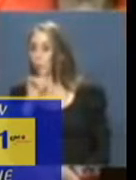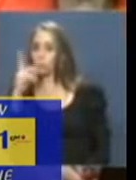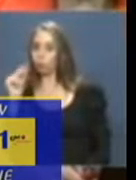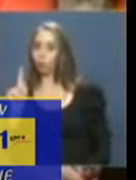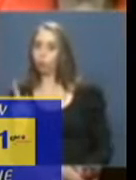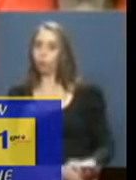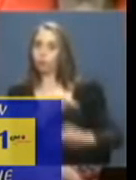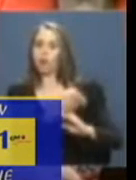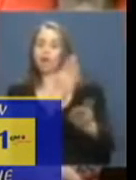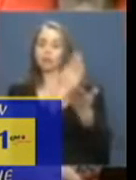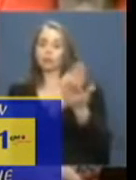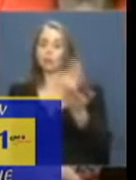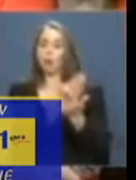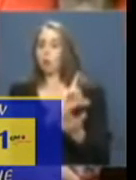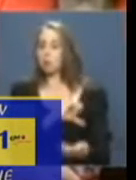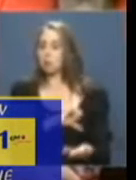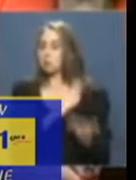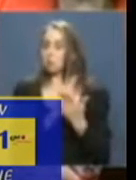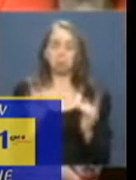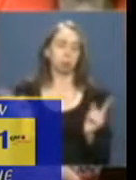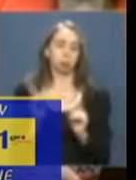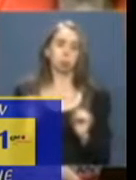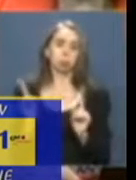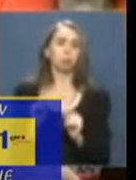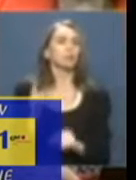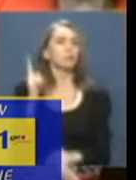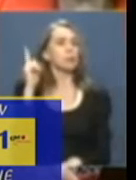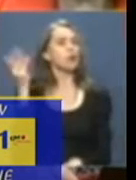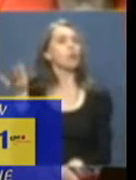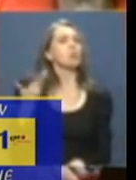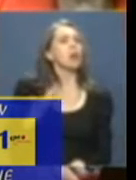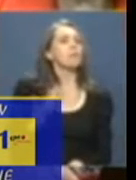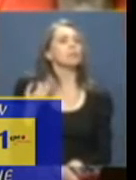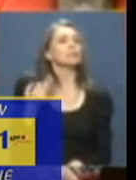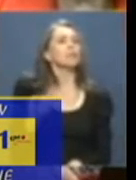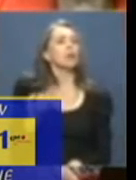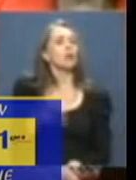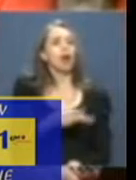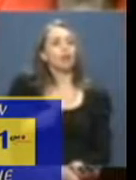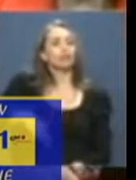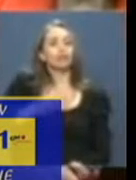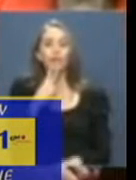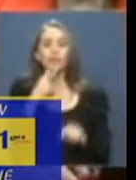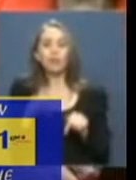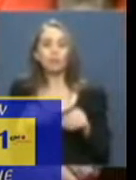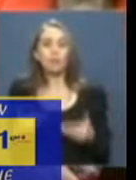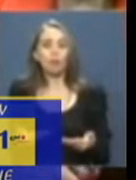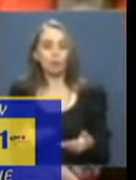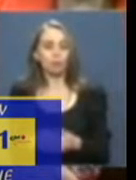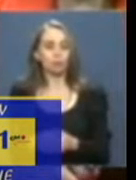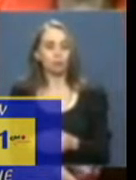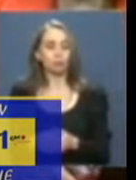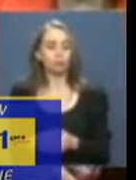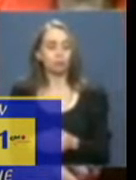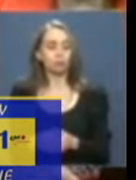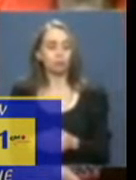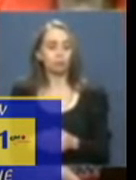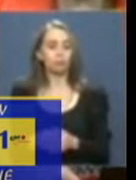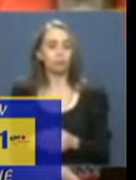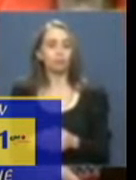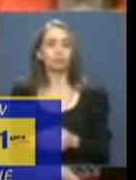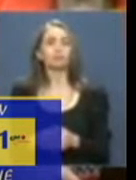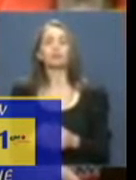establecimiento educacional mientras no tengamos certeza de lo que hoy día estamos viviendo y frente a eso hoy día con este